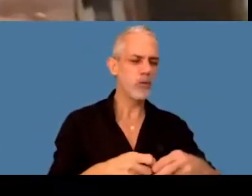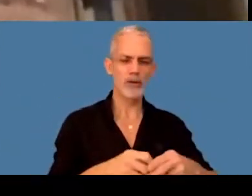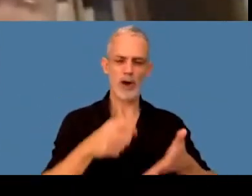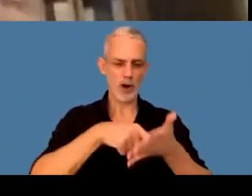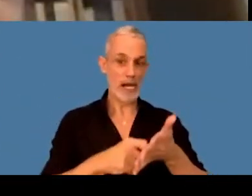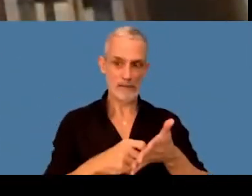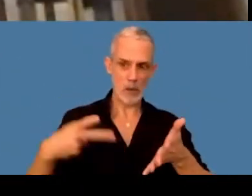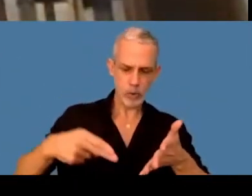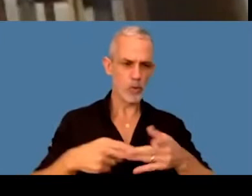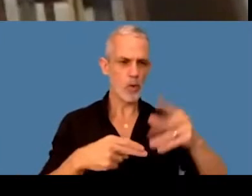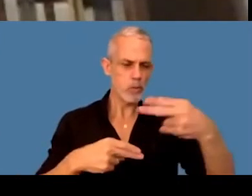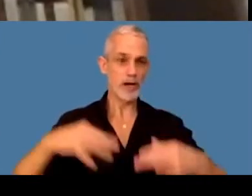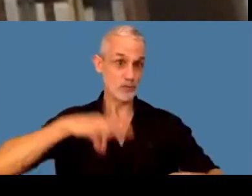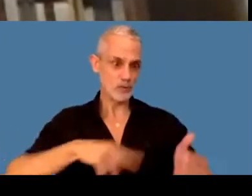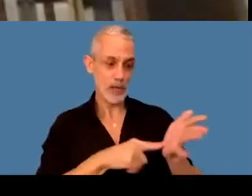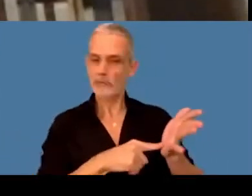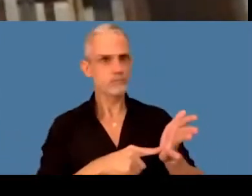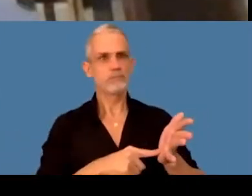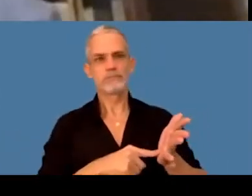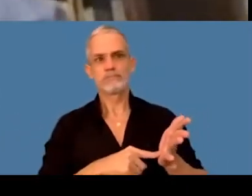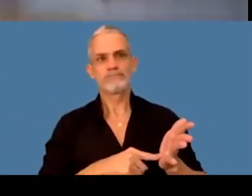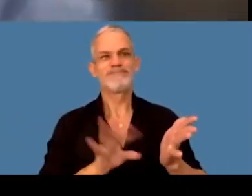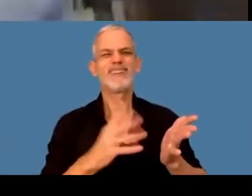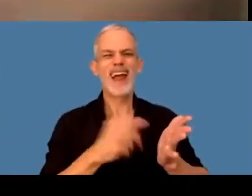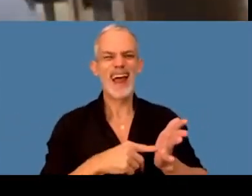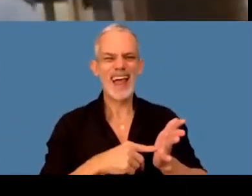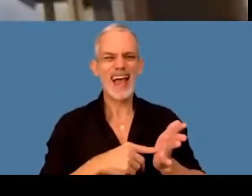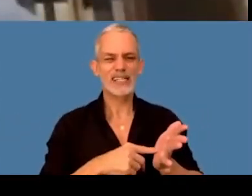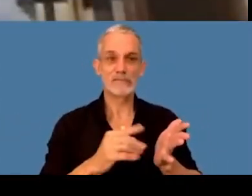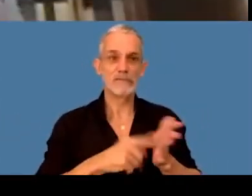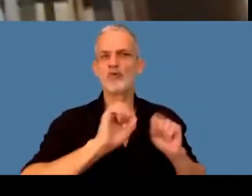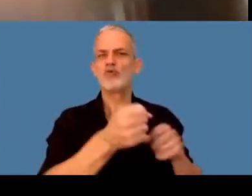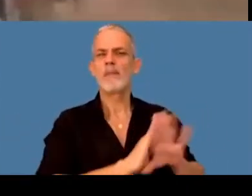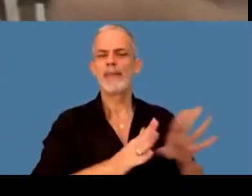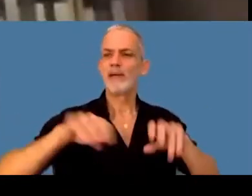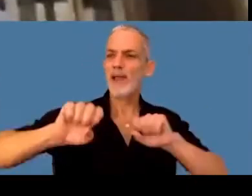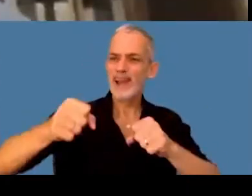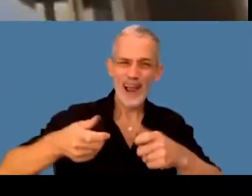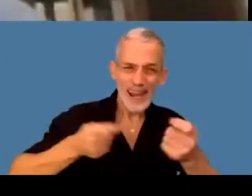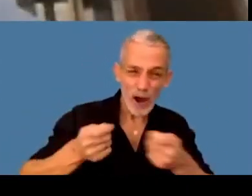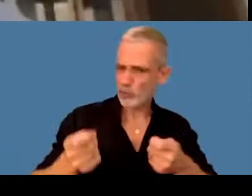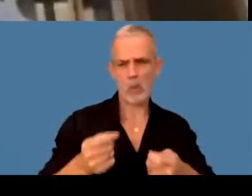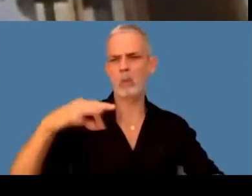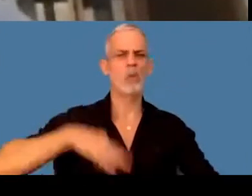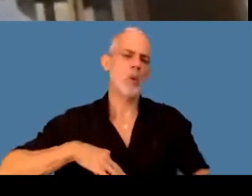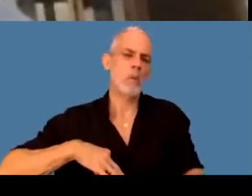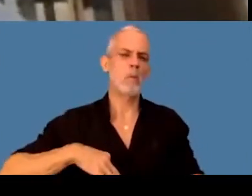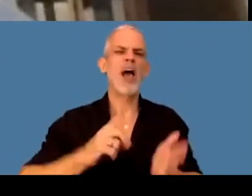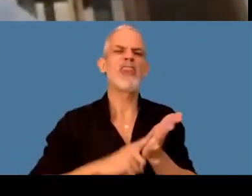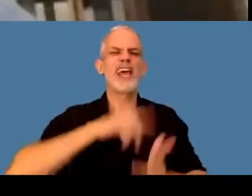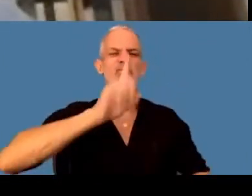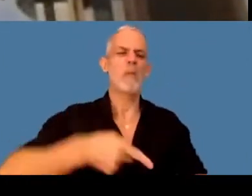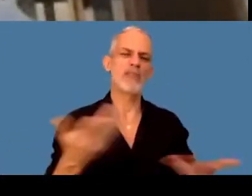de convenio, lo que se hace en este caso es, se suspende la negociación colectiva y el salario se fija por decreto.